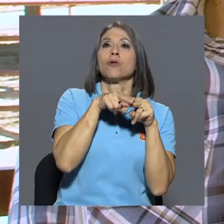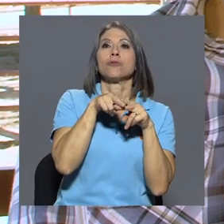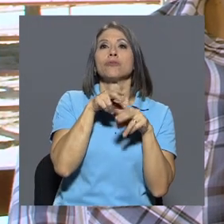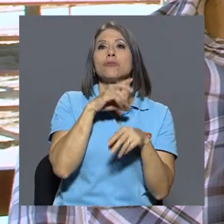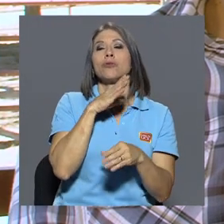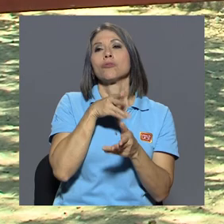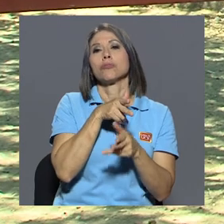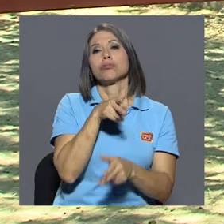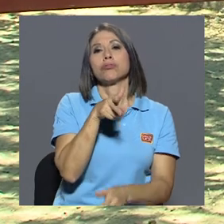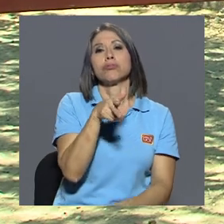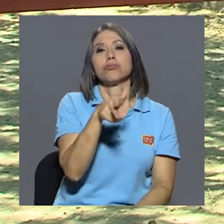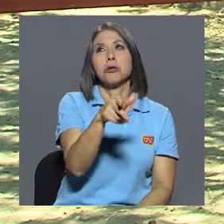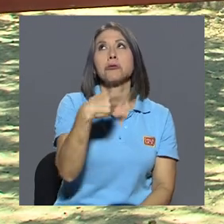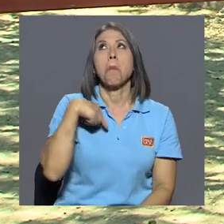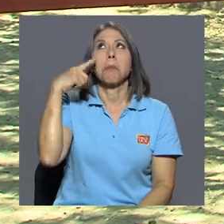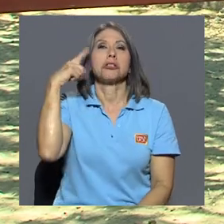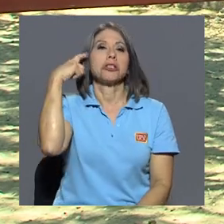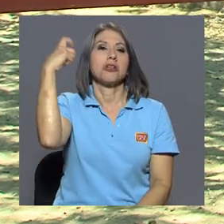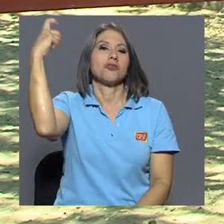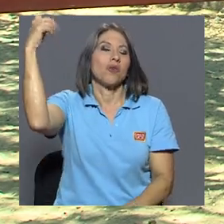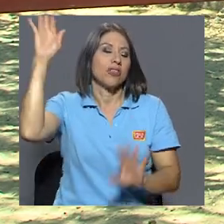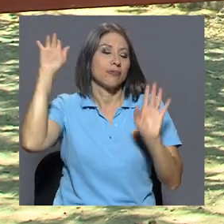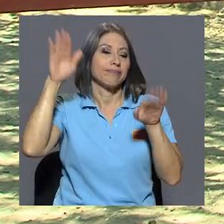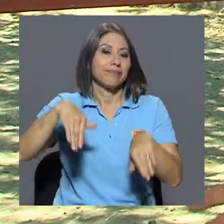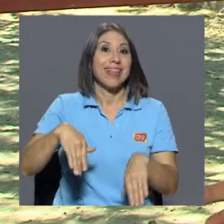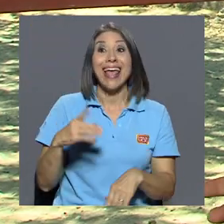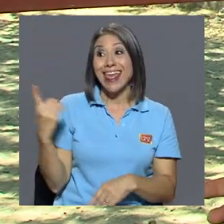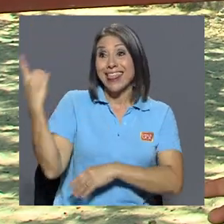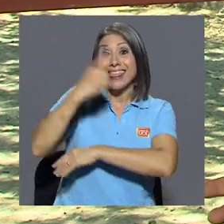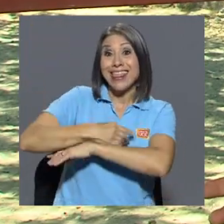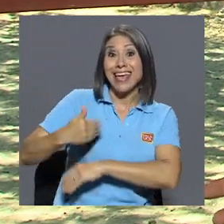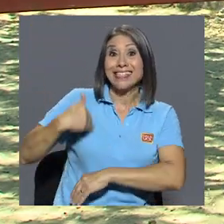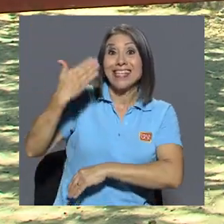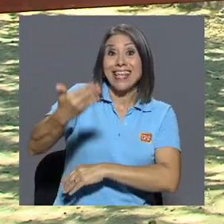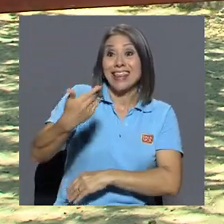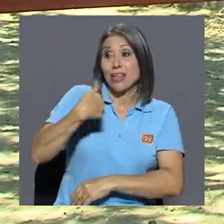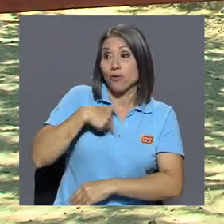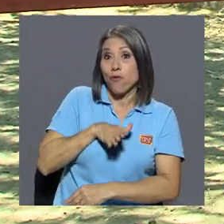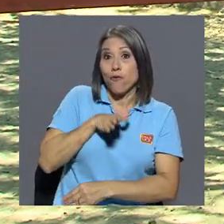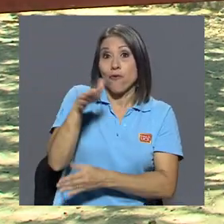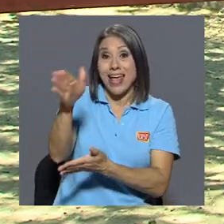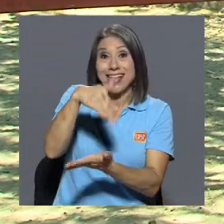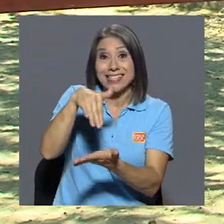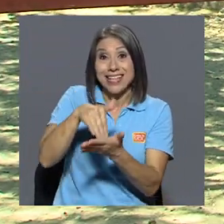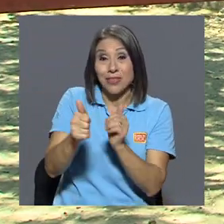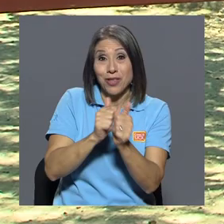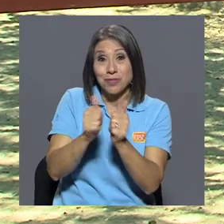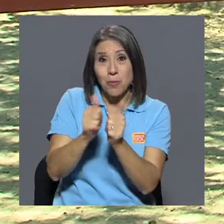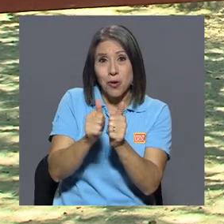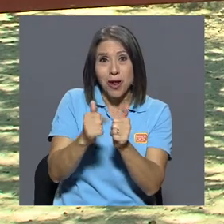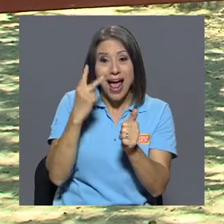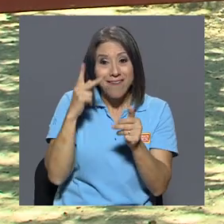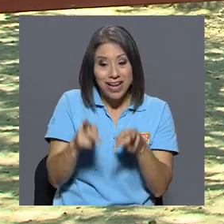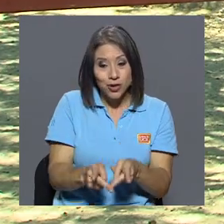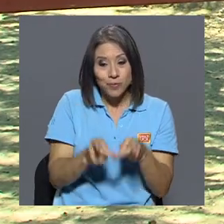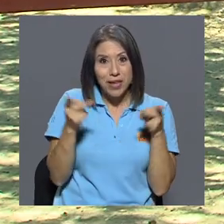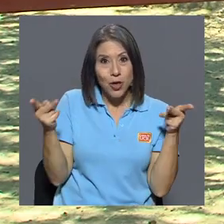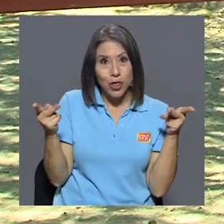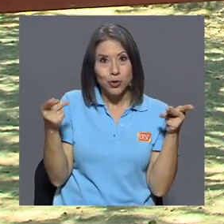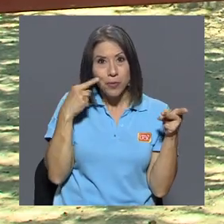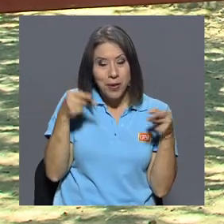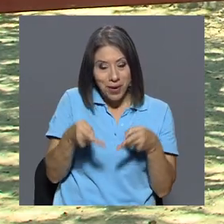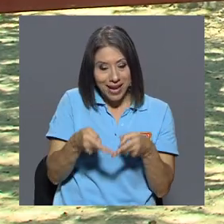día siguiente al Centro de Sport, como siempre, a ver los periódicos, en la contraportada de La Nación